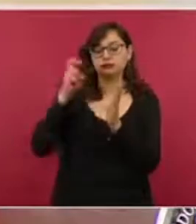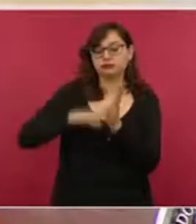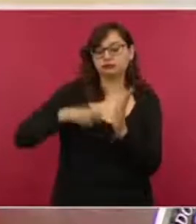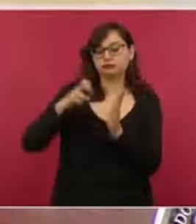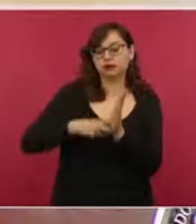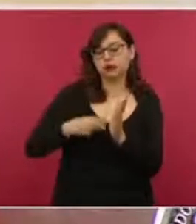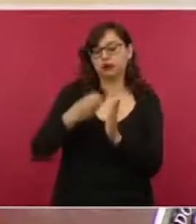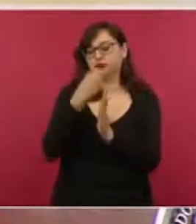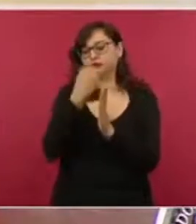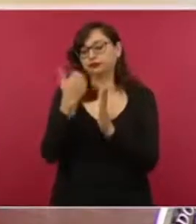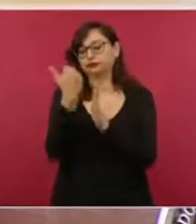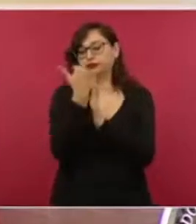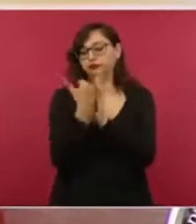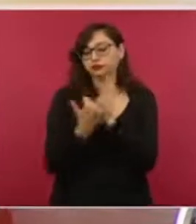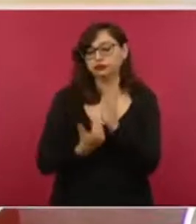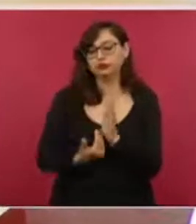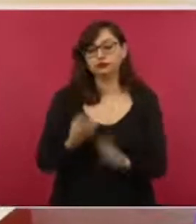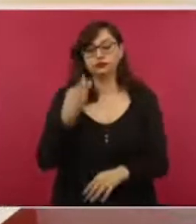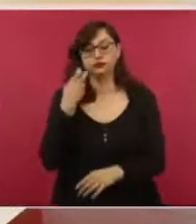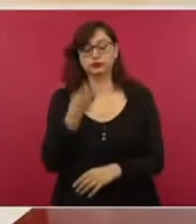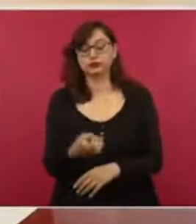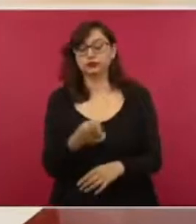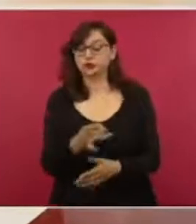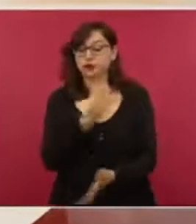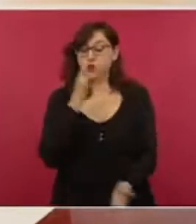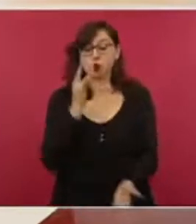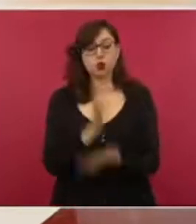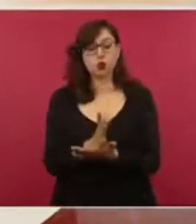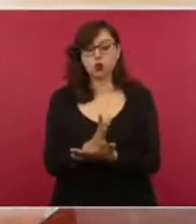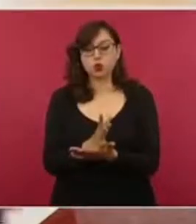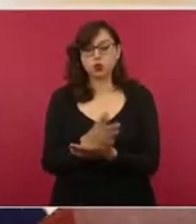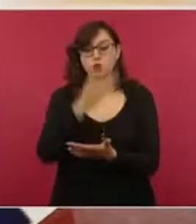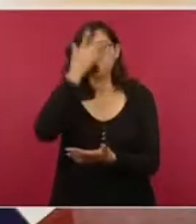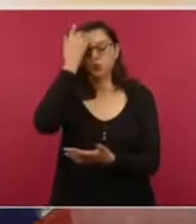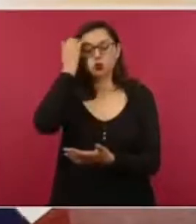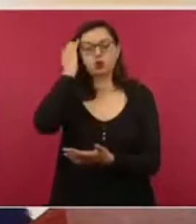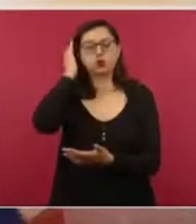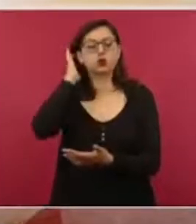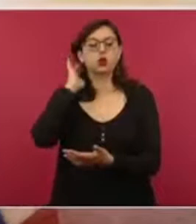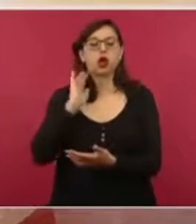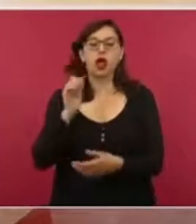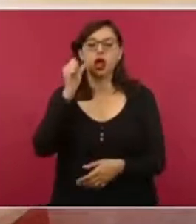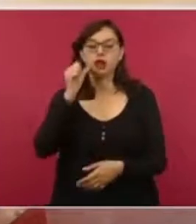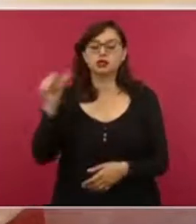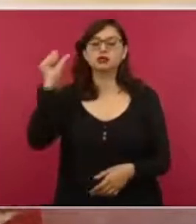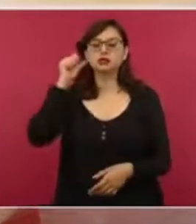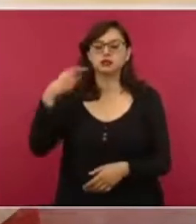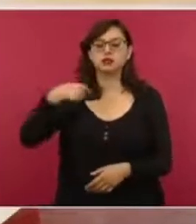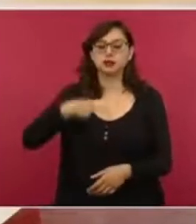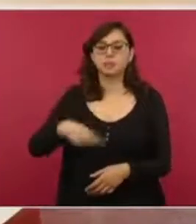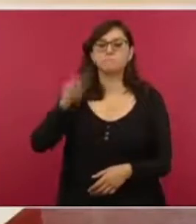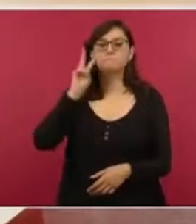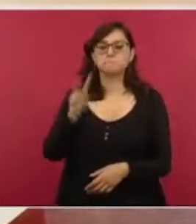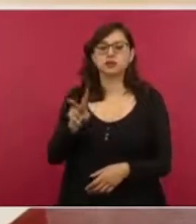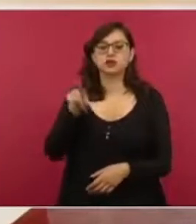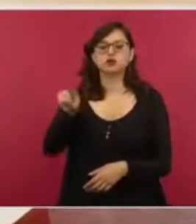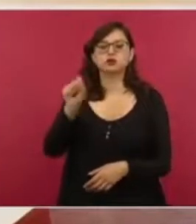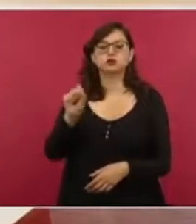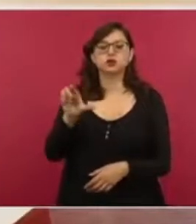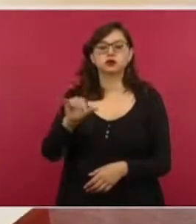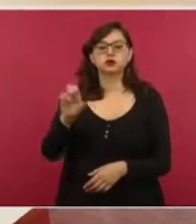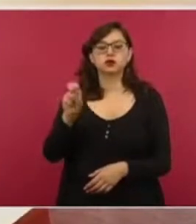Porque vi un rato lo del debate ayer en la Corte